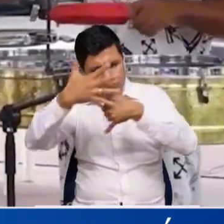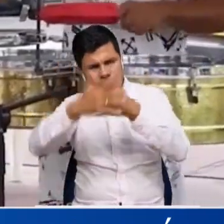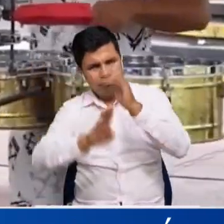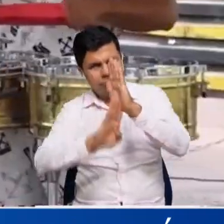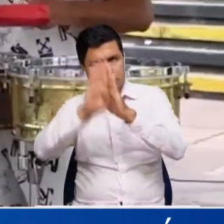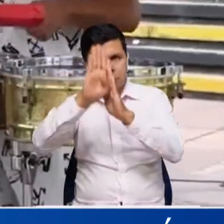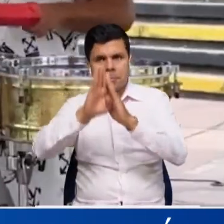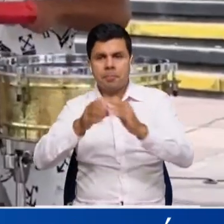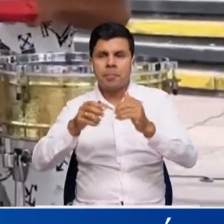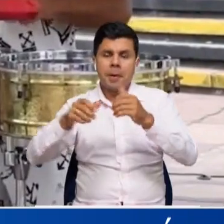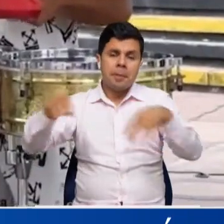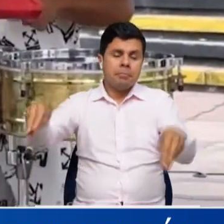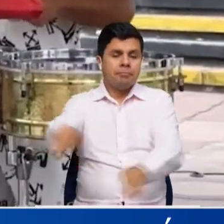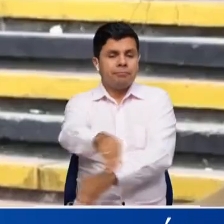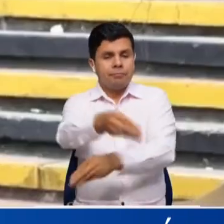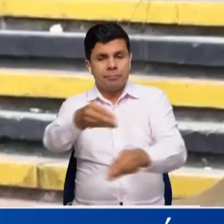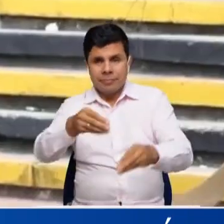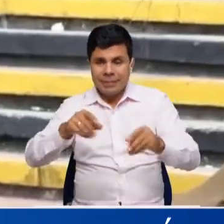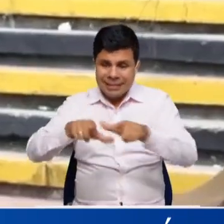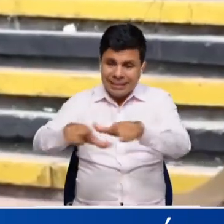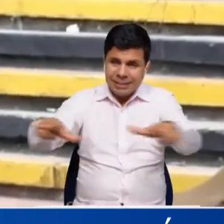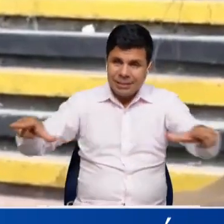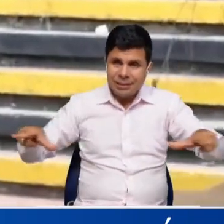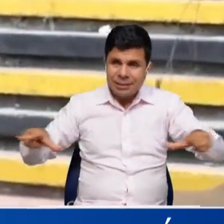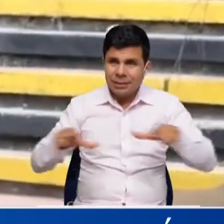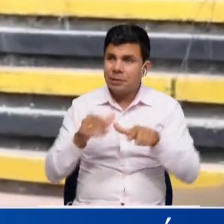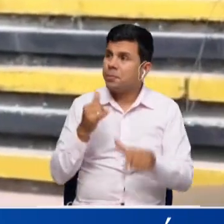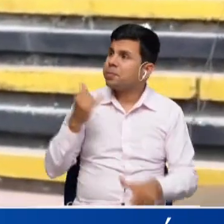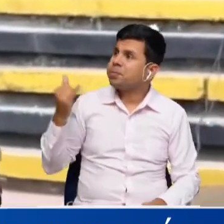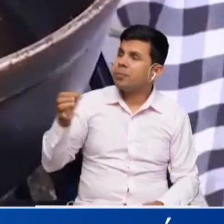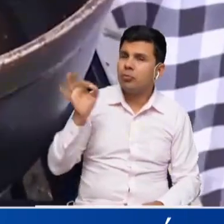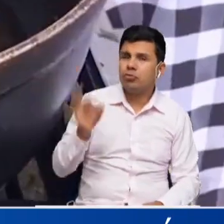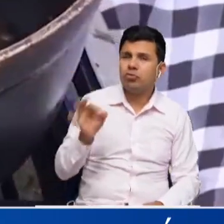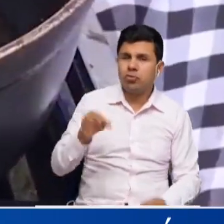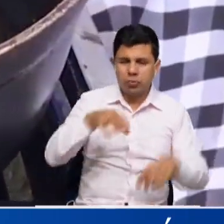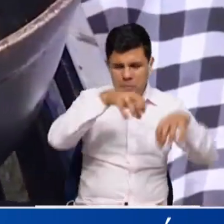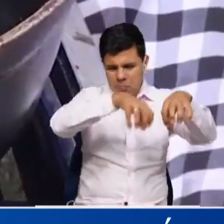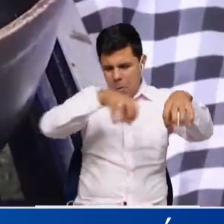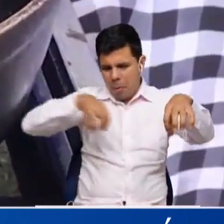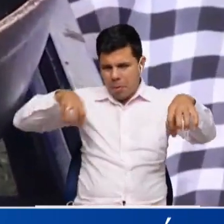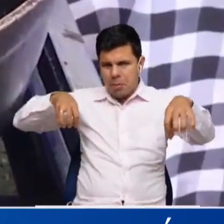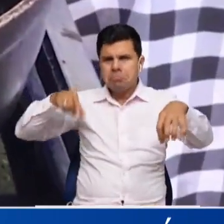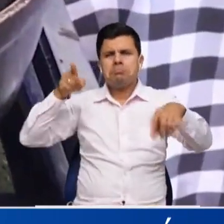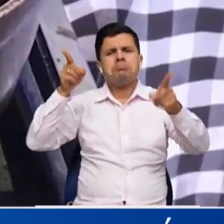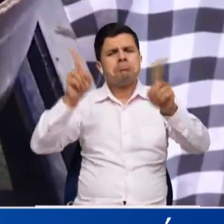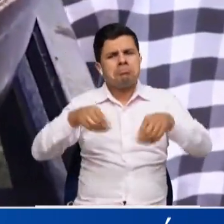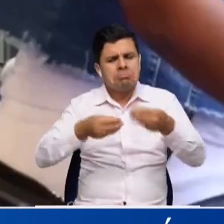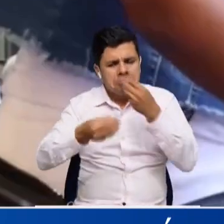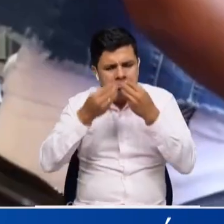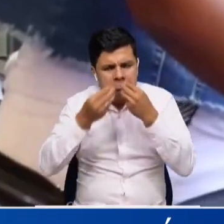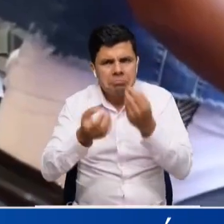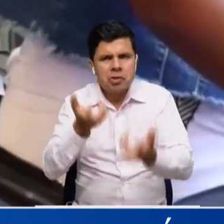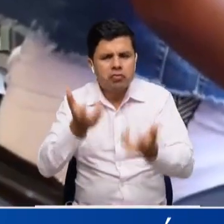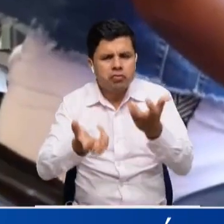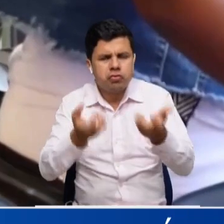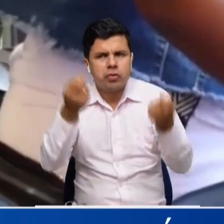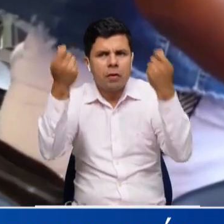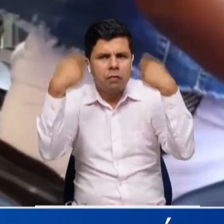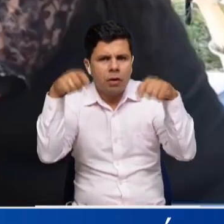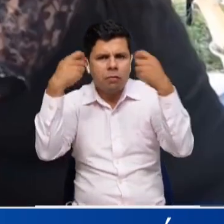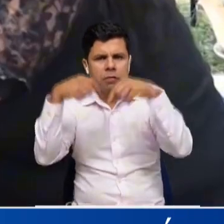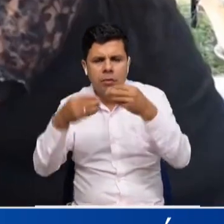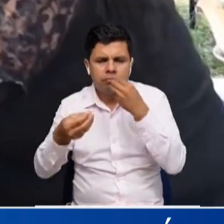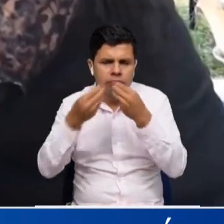la pollera colorá fue el punto de encuentro. La jornada dominical por la paz también estuvo acompañada por fogones al parque,